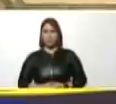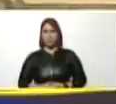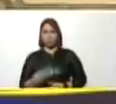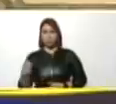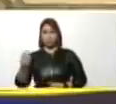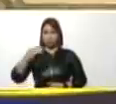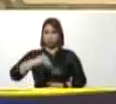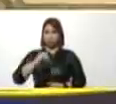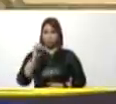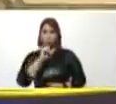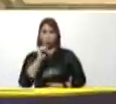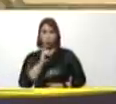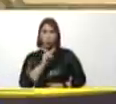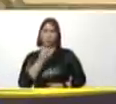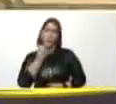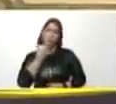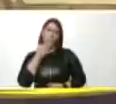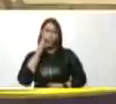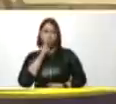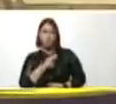agregación o drenado directo,